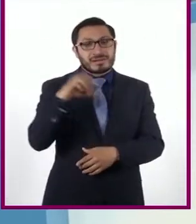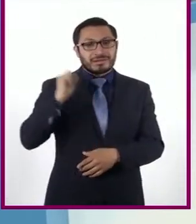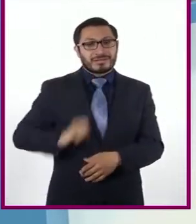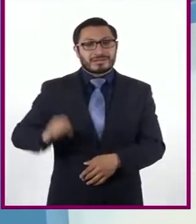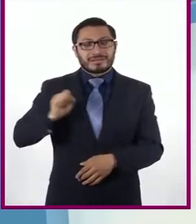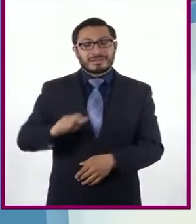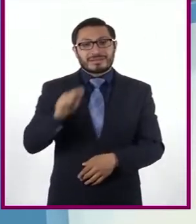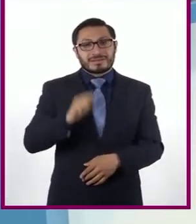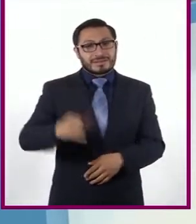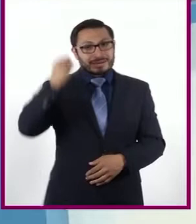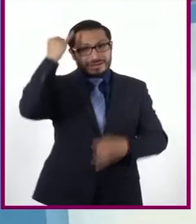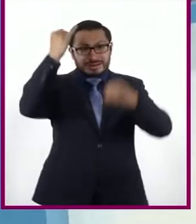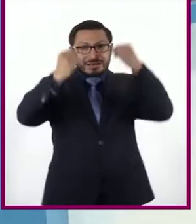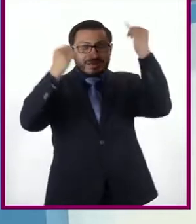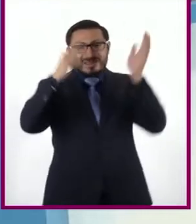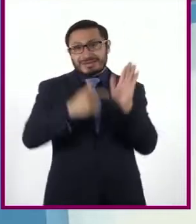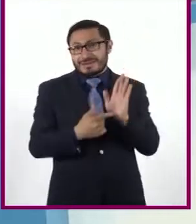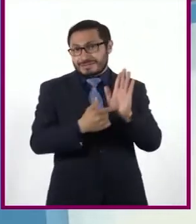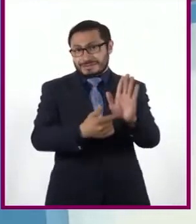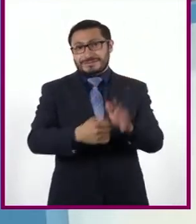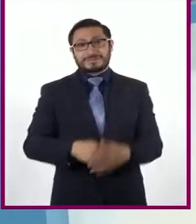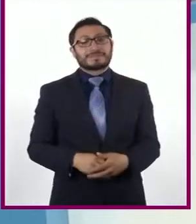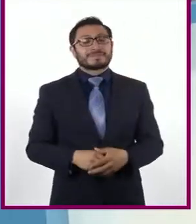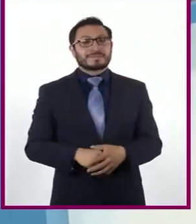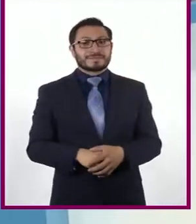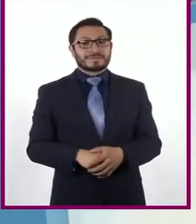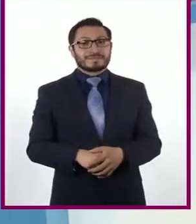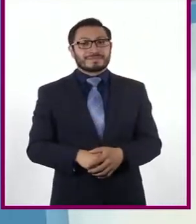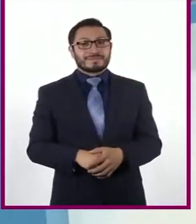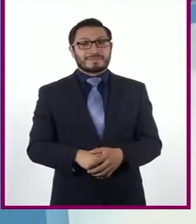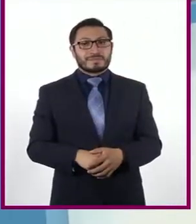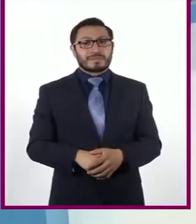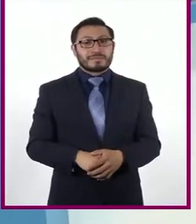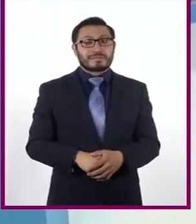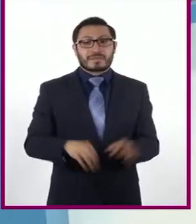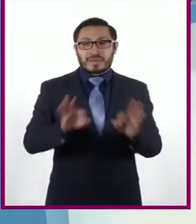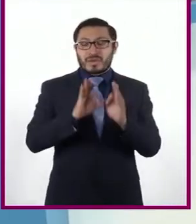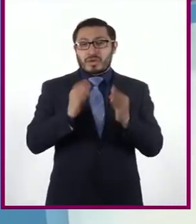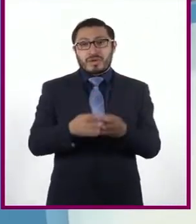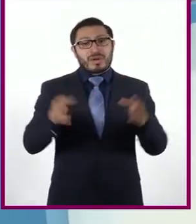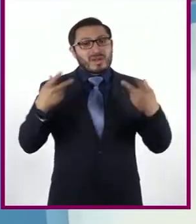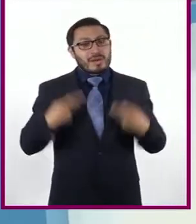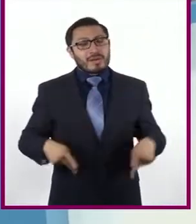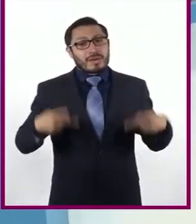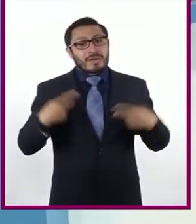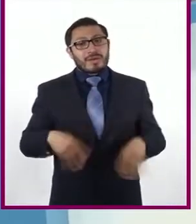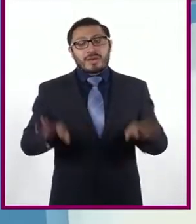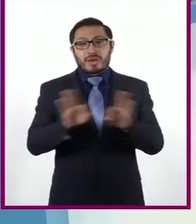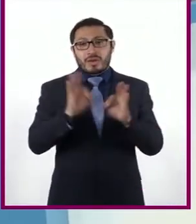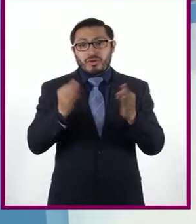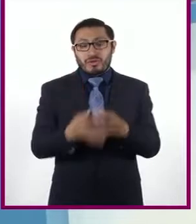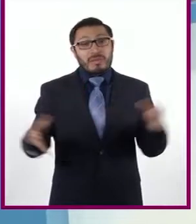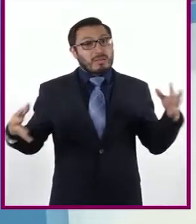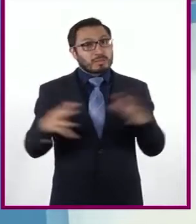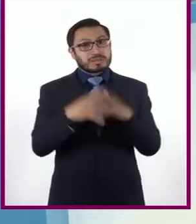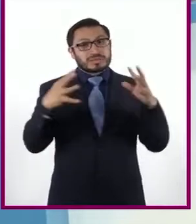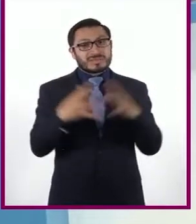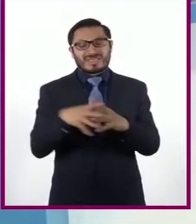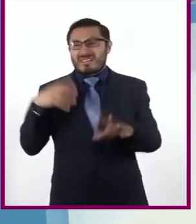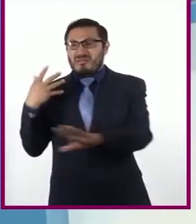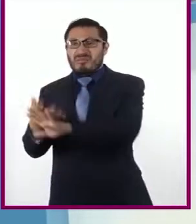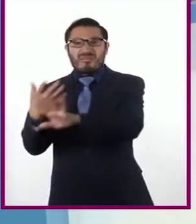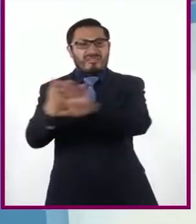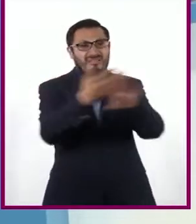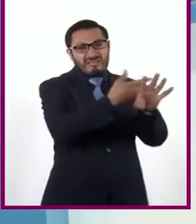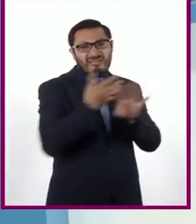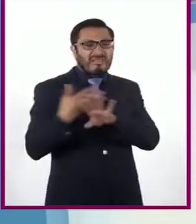sus ideas se reflejan a continuación. La condición del hombre es una condición de guerra, de todos contra todos,